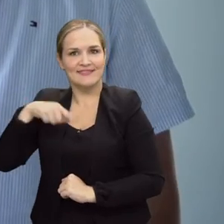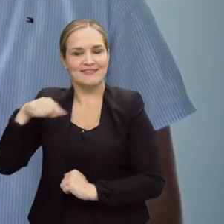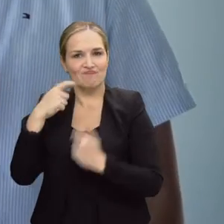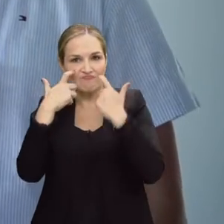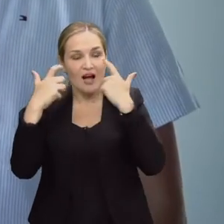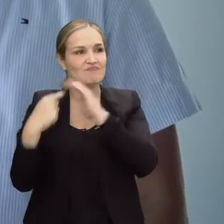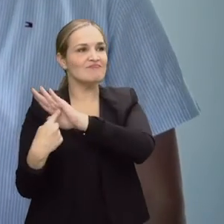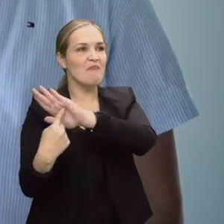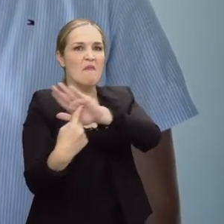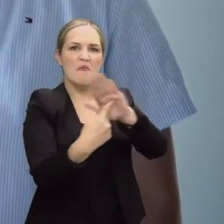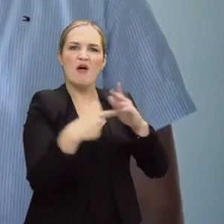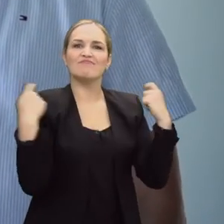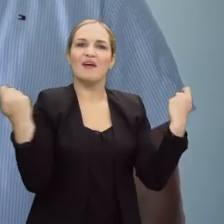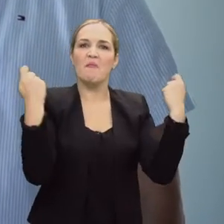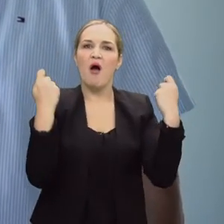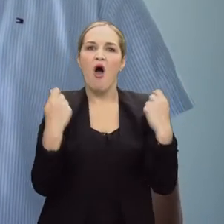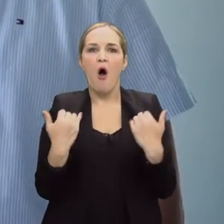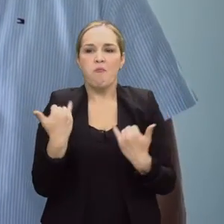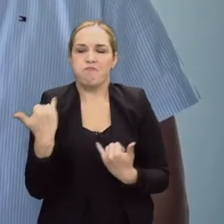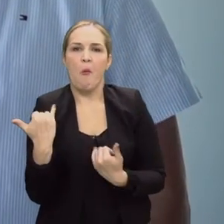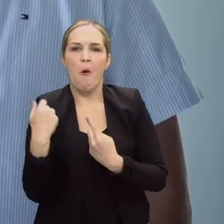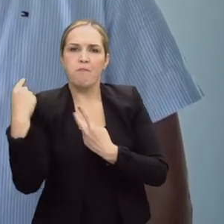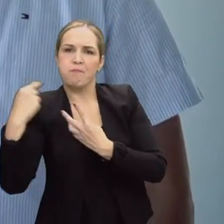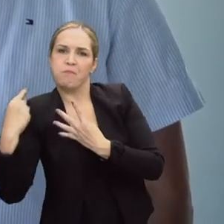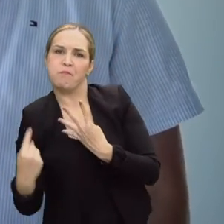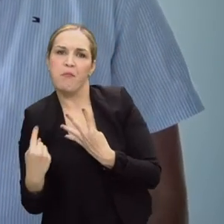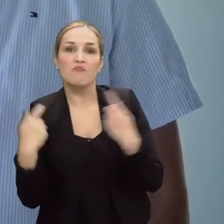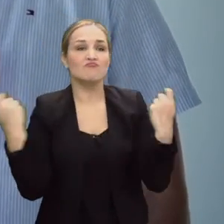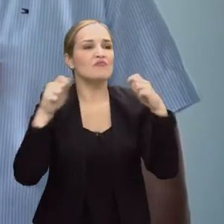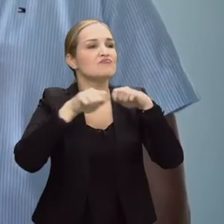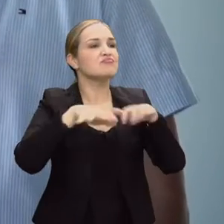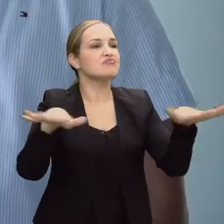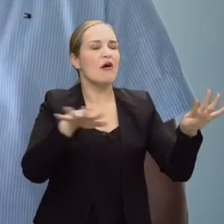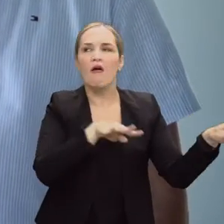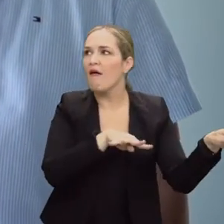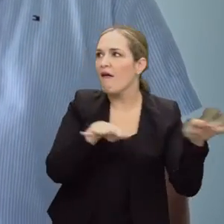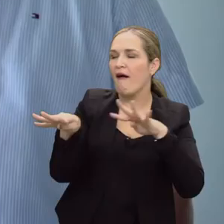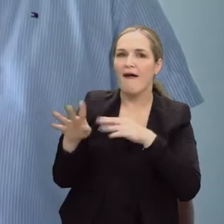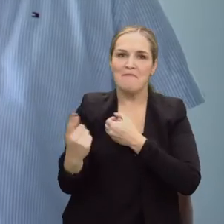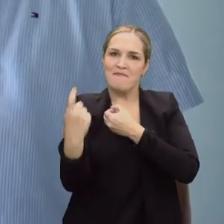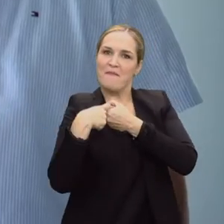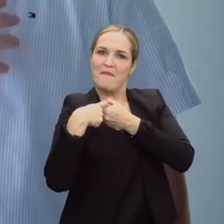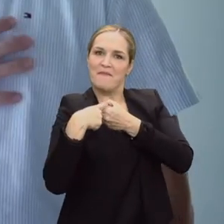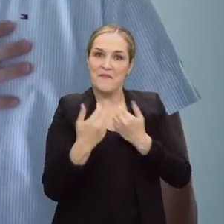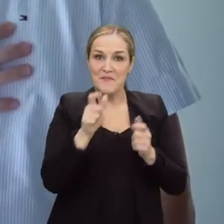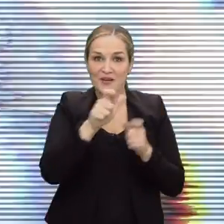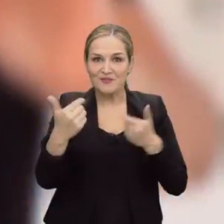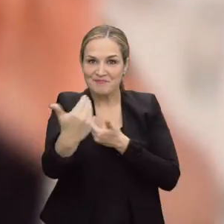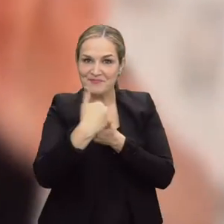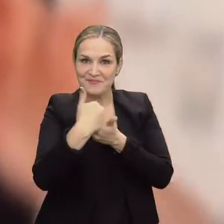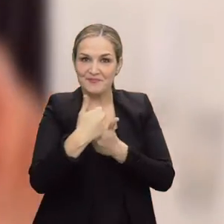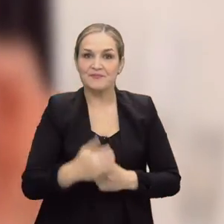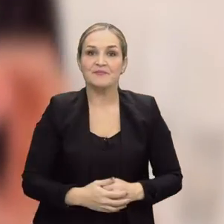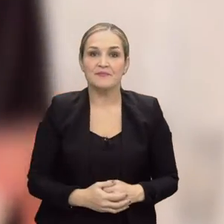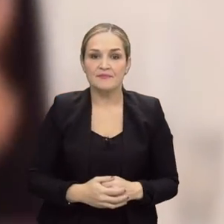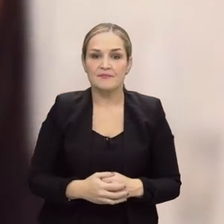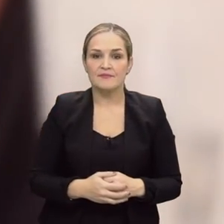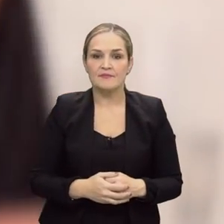plus más en visualizarnos, en mostrarnos en el sector y donde queramos realizarlo.